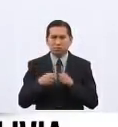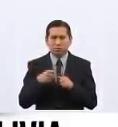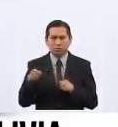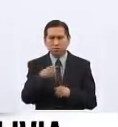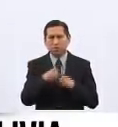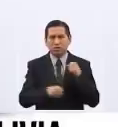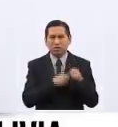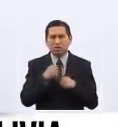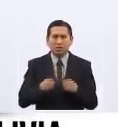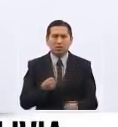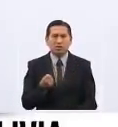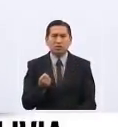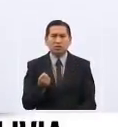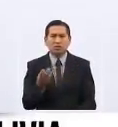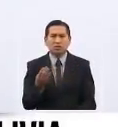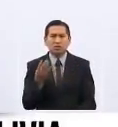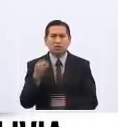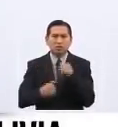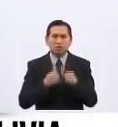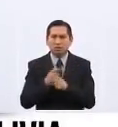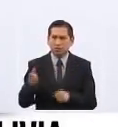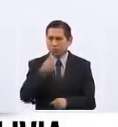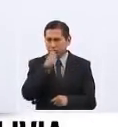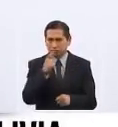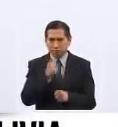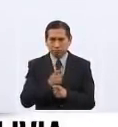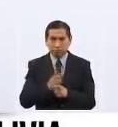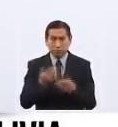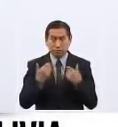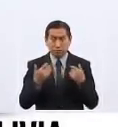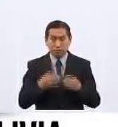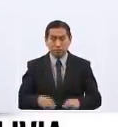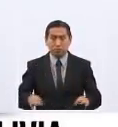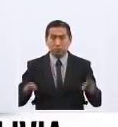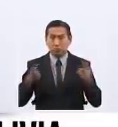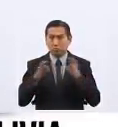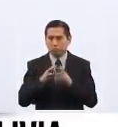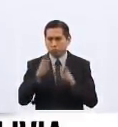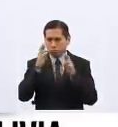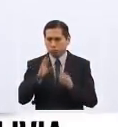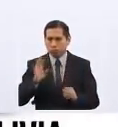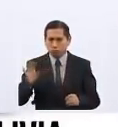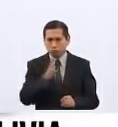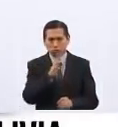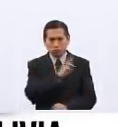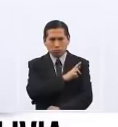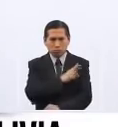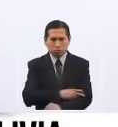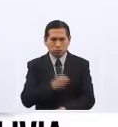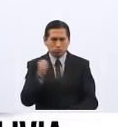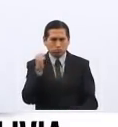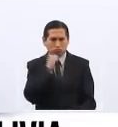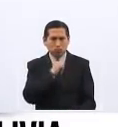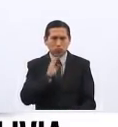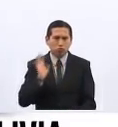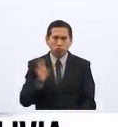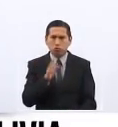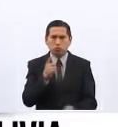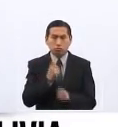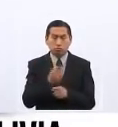años. Todos mostramos un inmenso respeto por la forma, por el valor, por el coraje y por